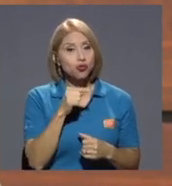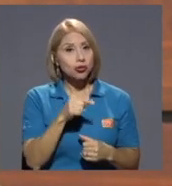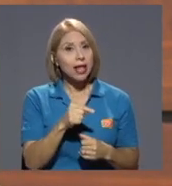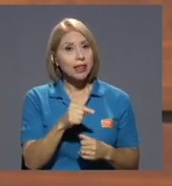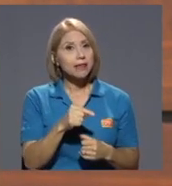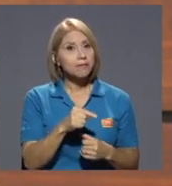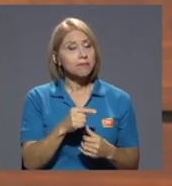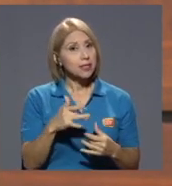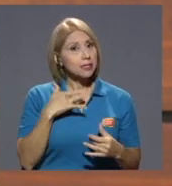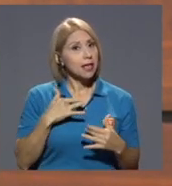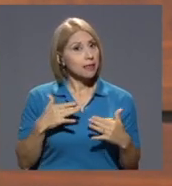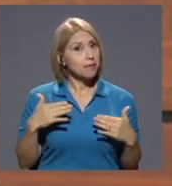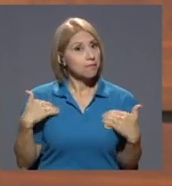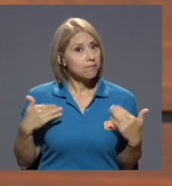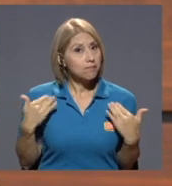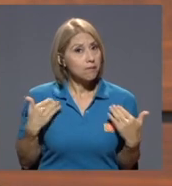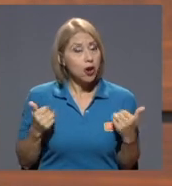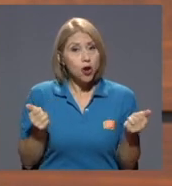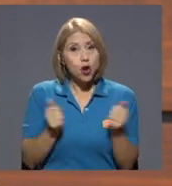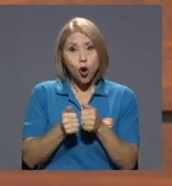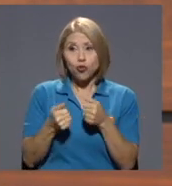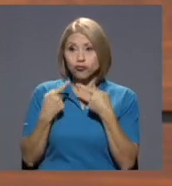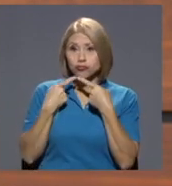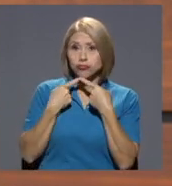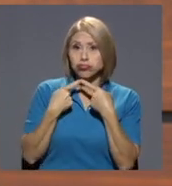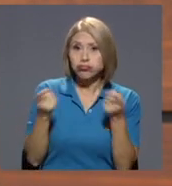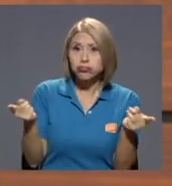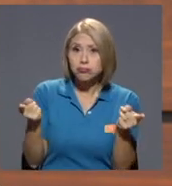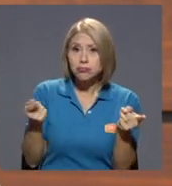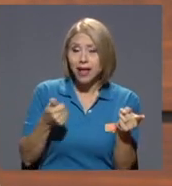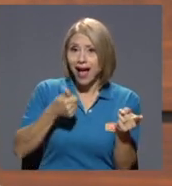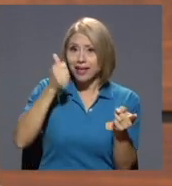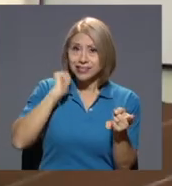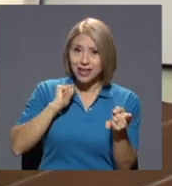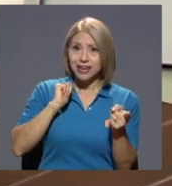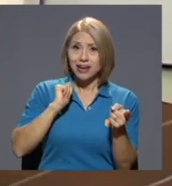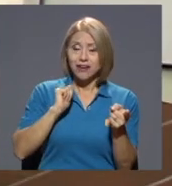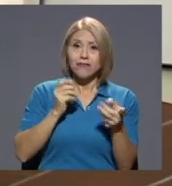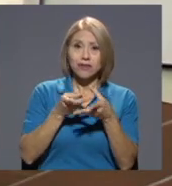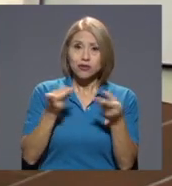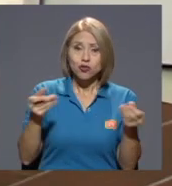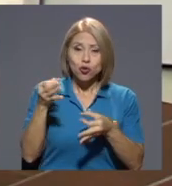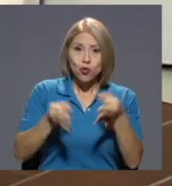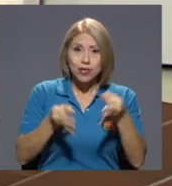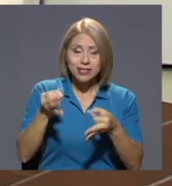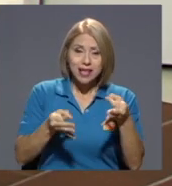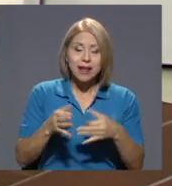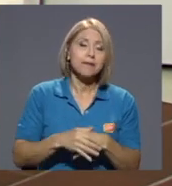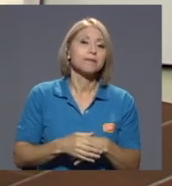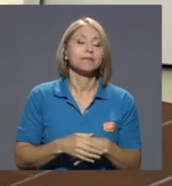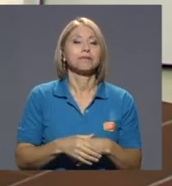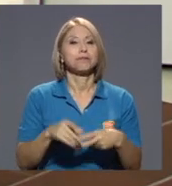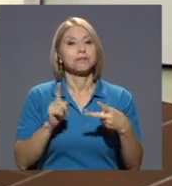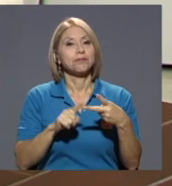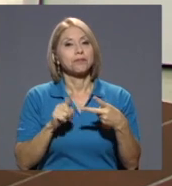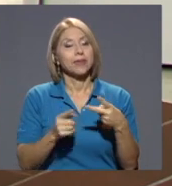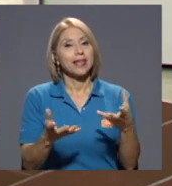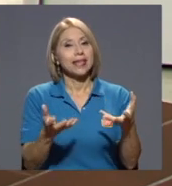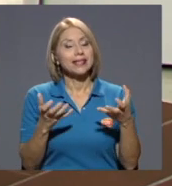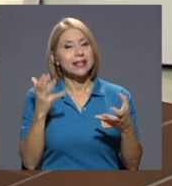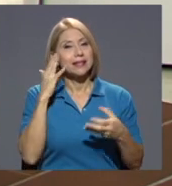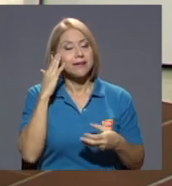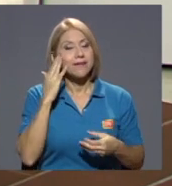judicial del día de ayer a esta denuncia que ustedes hacen formalmente y segundo quisiera saber también